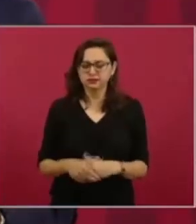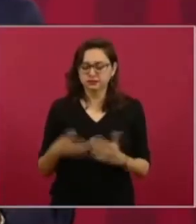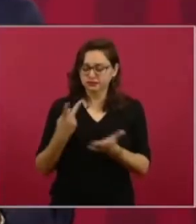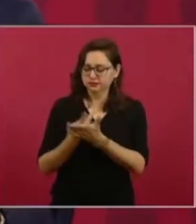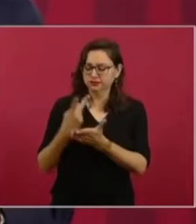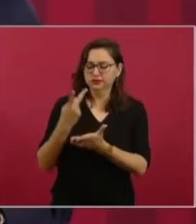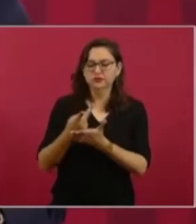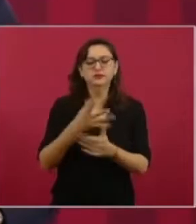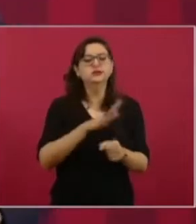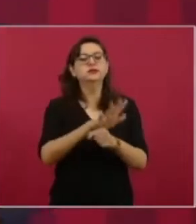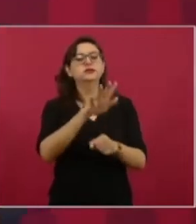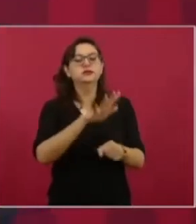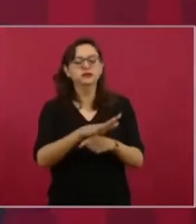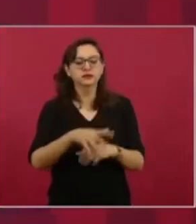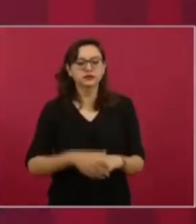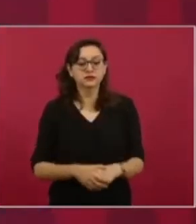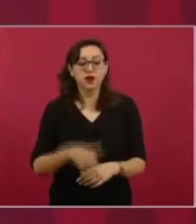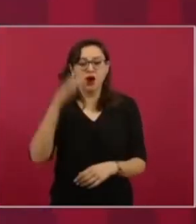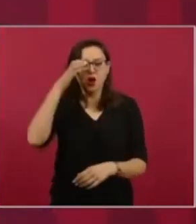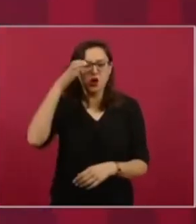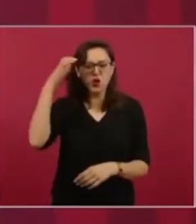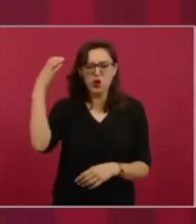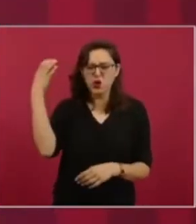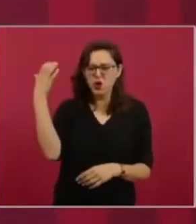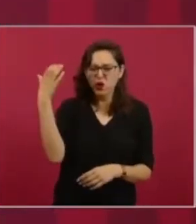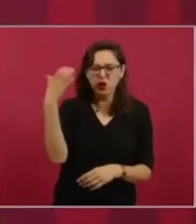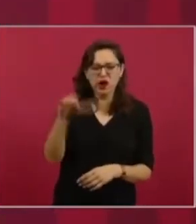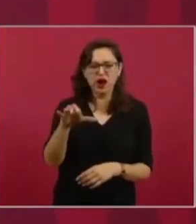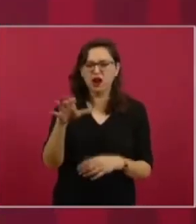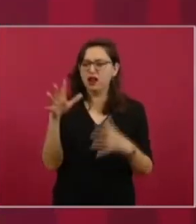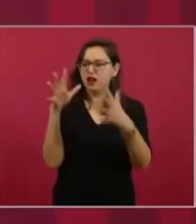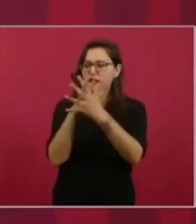participar en las llamadas guerras